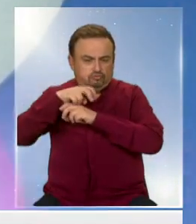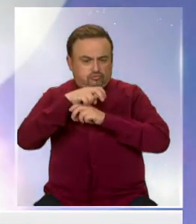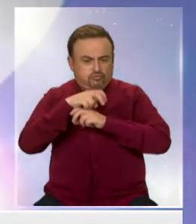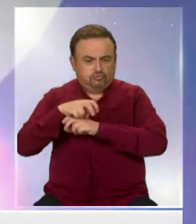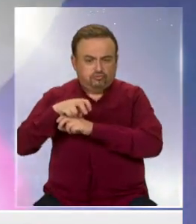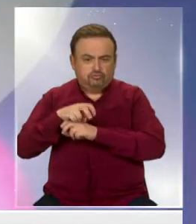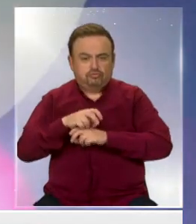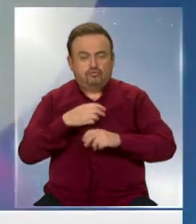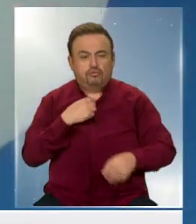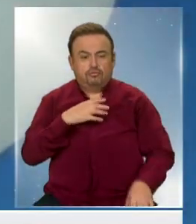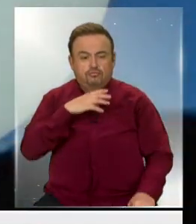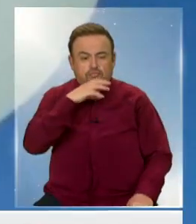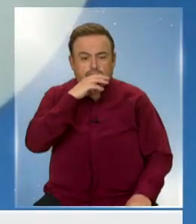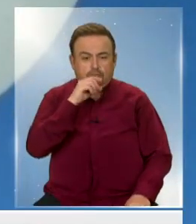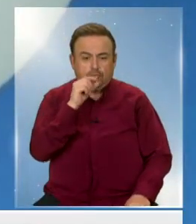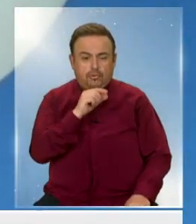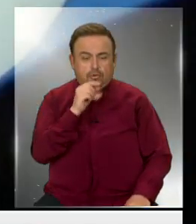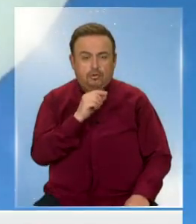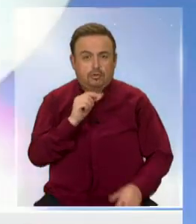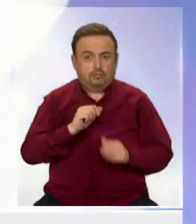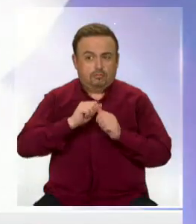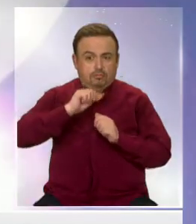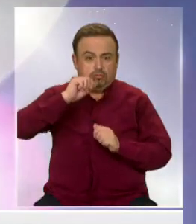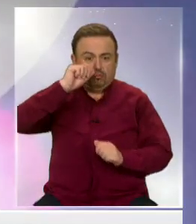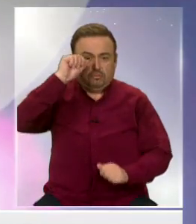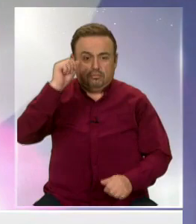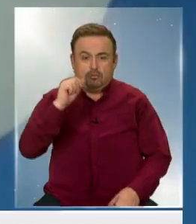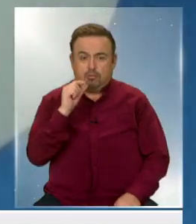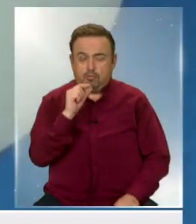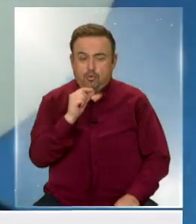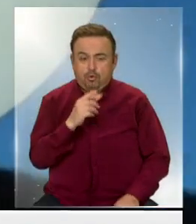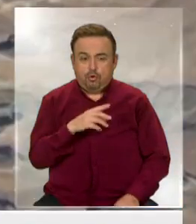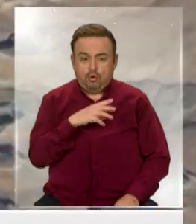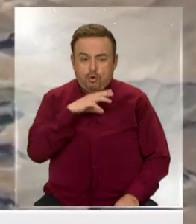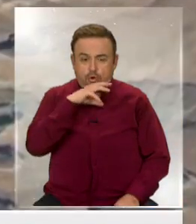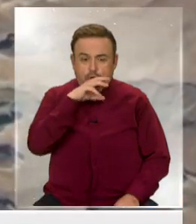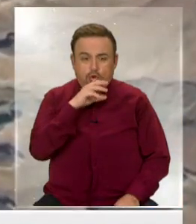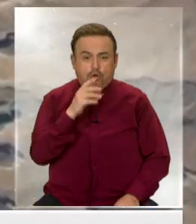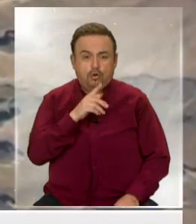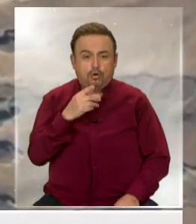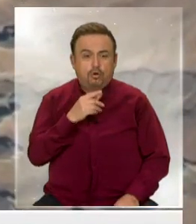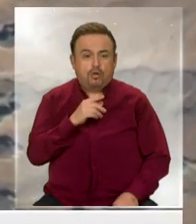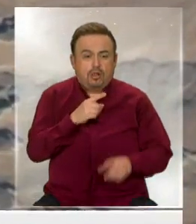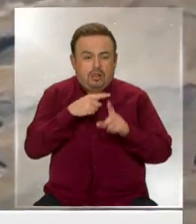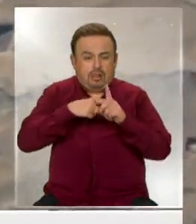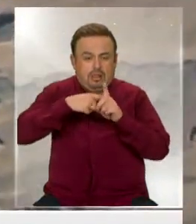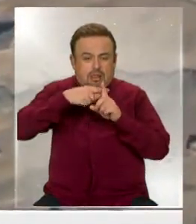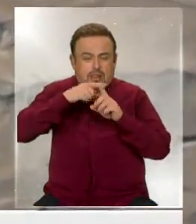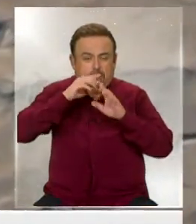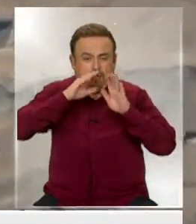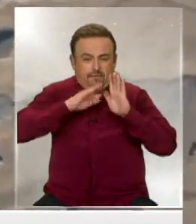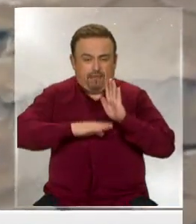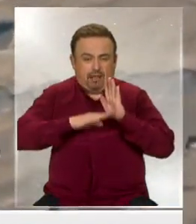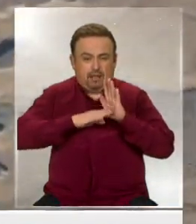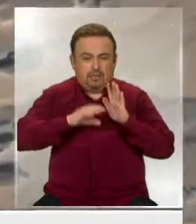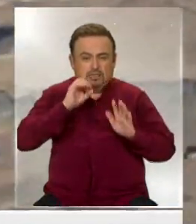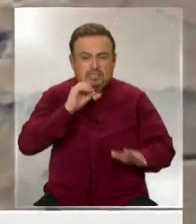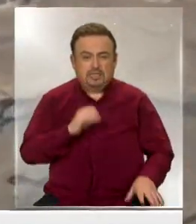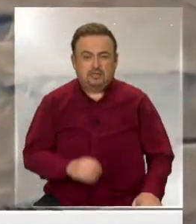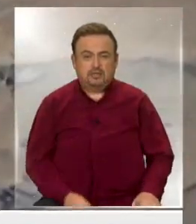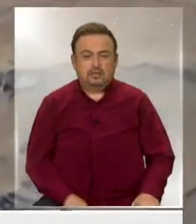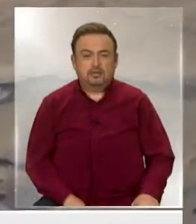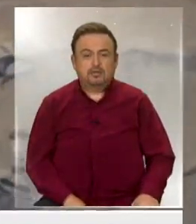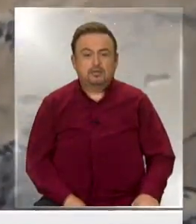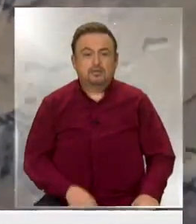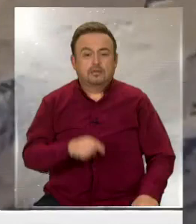aprender a respirar con poco oxígeno. Tú sabes, primero la altitud, claro, muy poco oxígeno, y además muy bajas temperaturas, bajo cero.